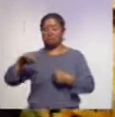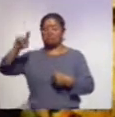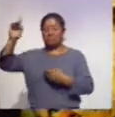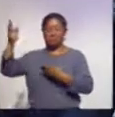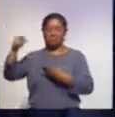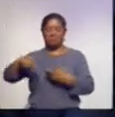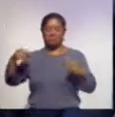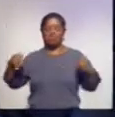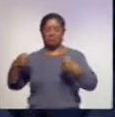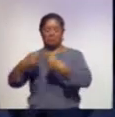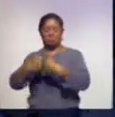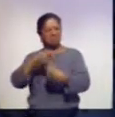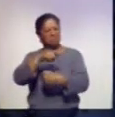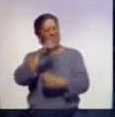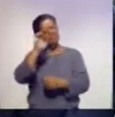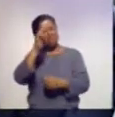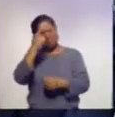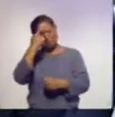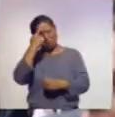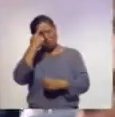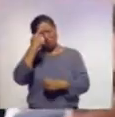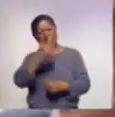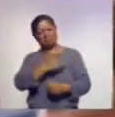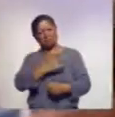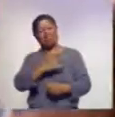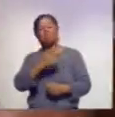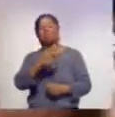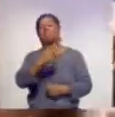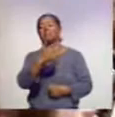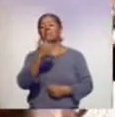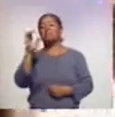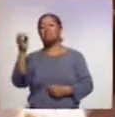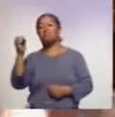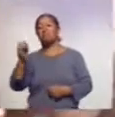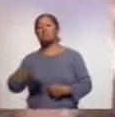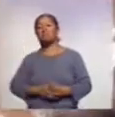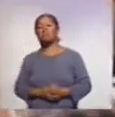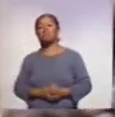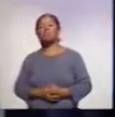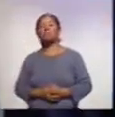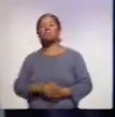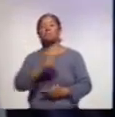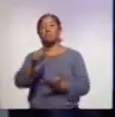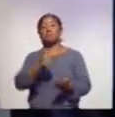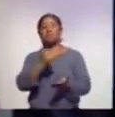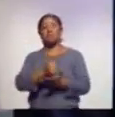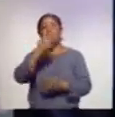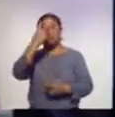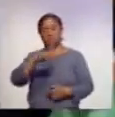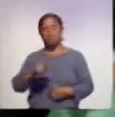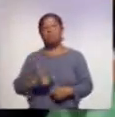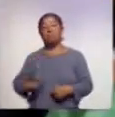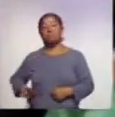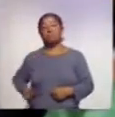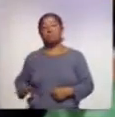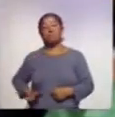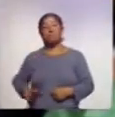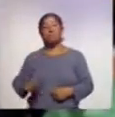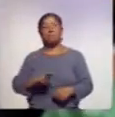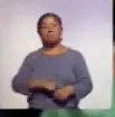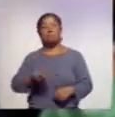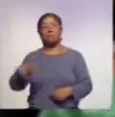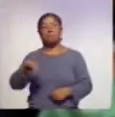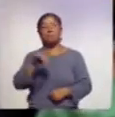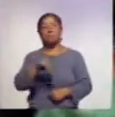Dóriga Pérez, para conmemorar esta fecha que se celebra el 12 de octubre. En la Ciudad de México, el gobernador Mena escuchó el discurso del embajador